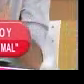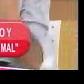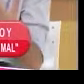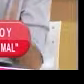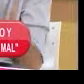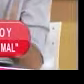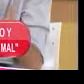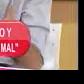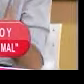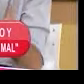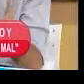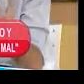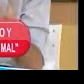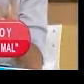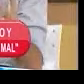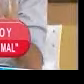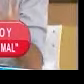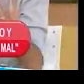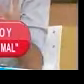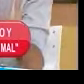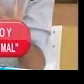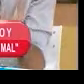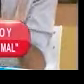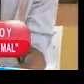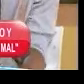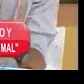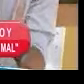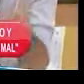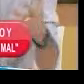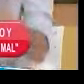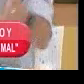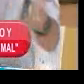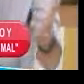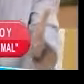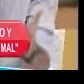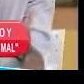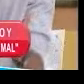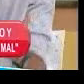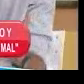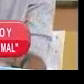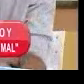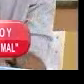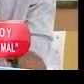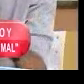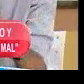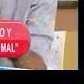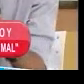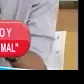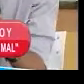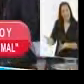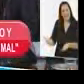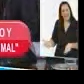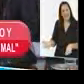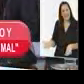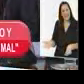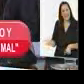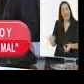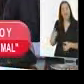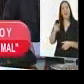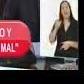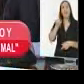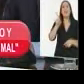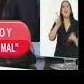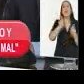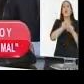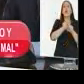trabajo parecido, un perfil parecido, digamos... Me cuesta entender por qué sí. No se dio naturalmente esa confluencia. No, es que yo tengo, si se quiere, con